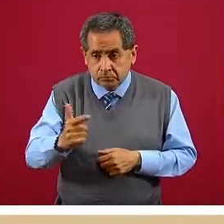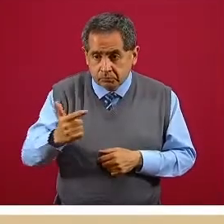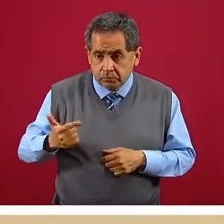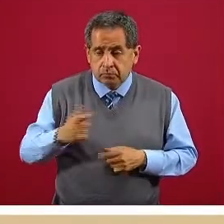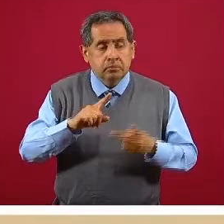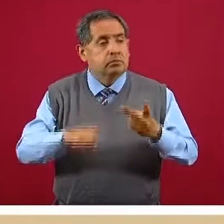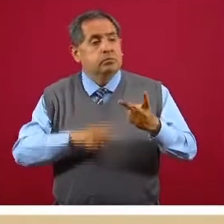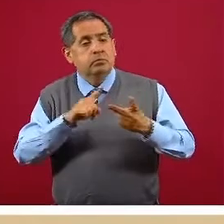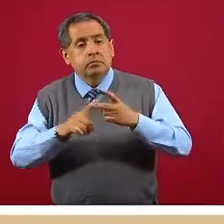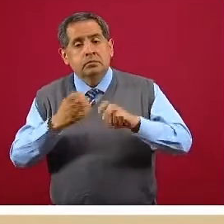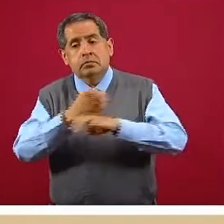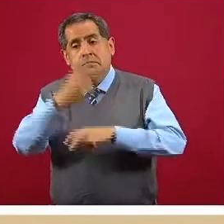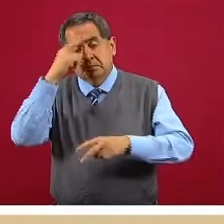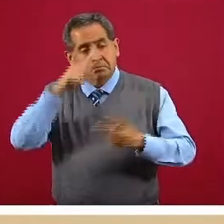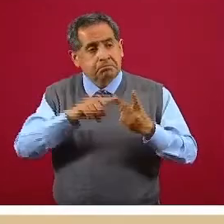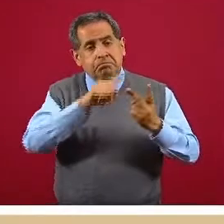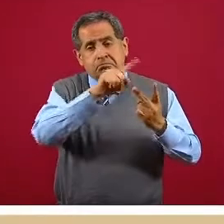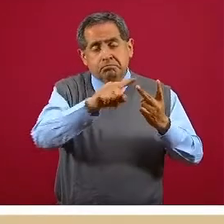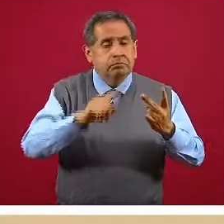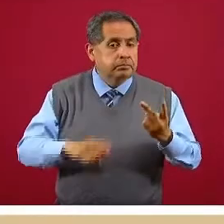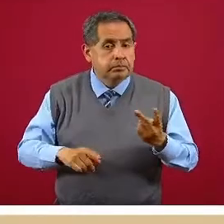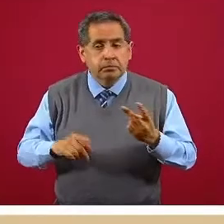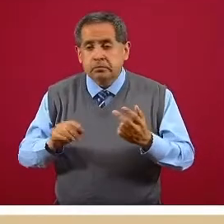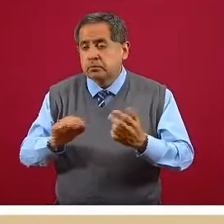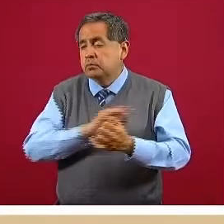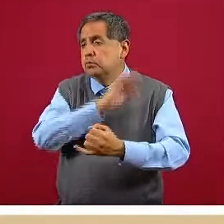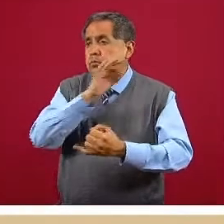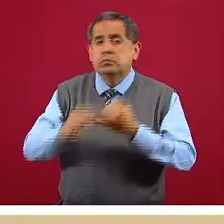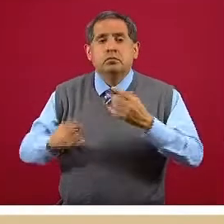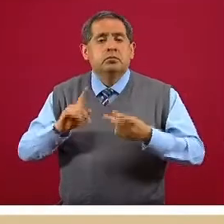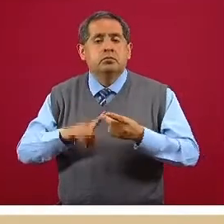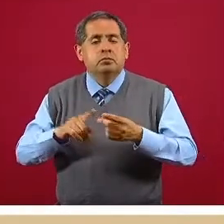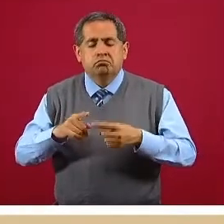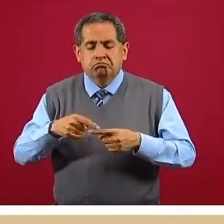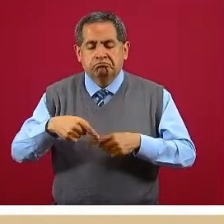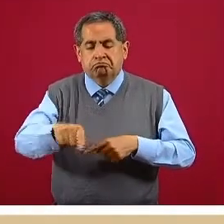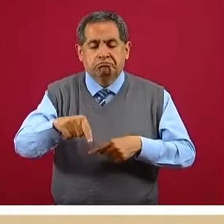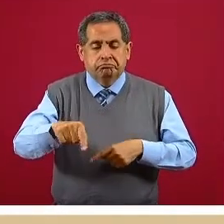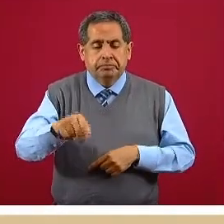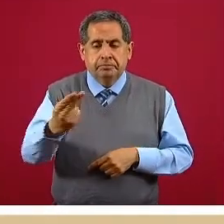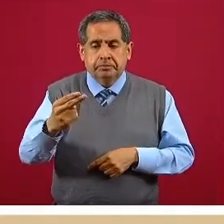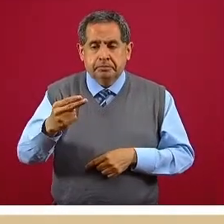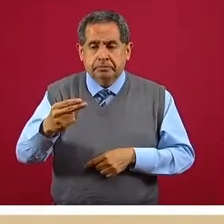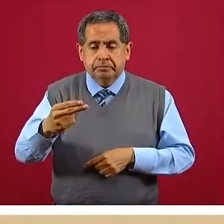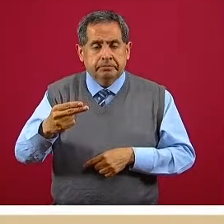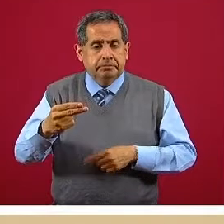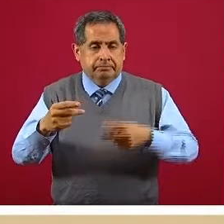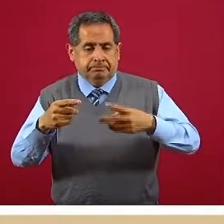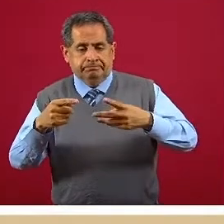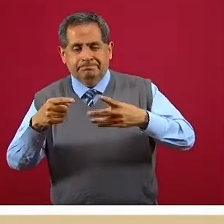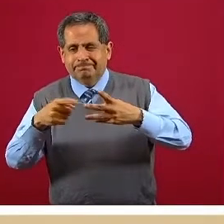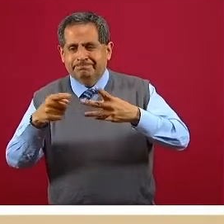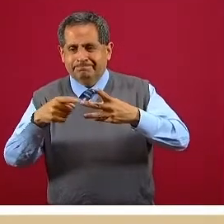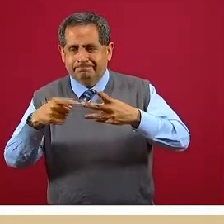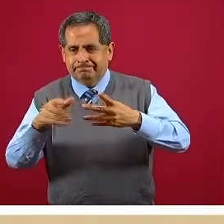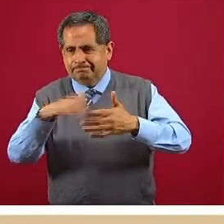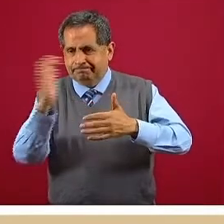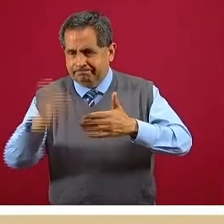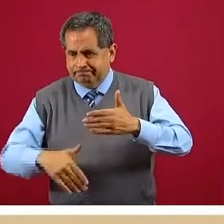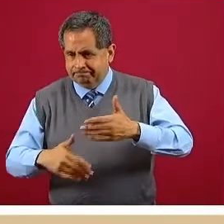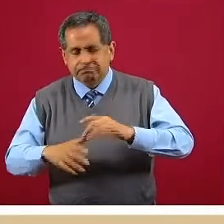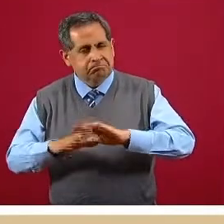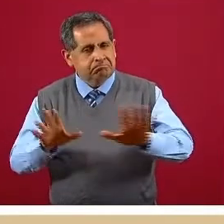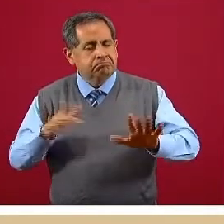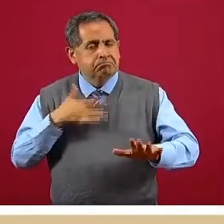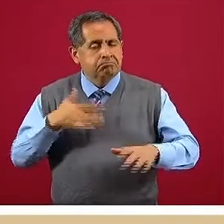Estado de México. Estaremos finalizando en la primera quincena de noviembre y a las personas a las